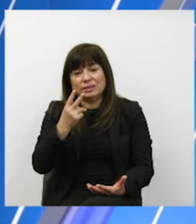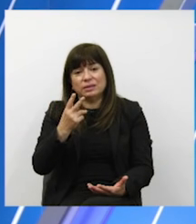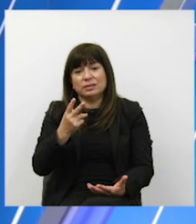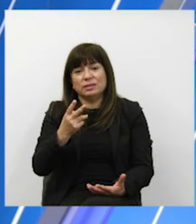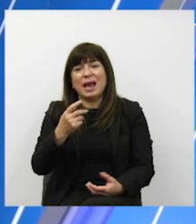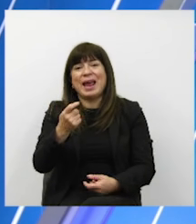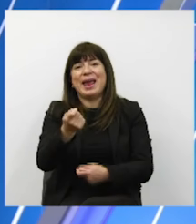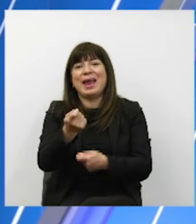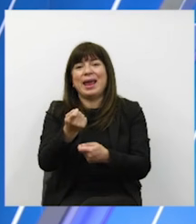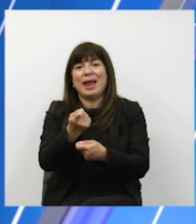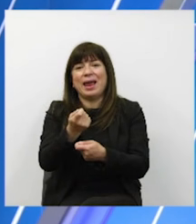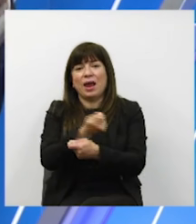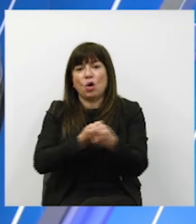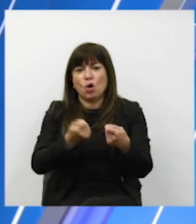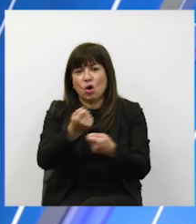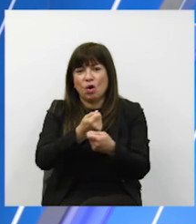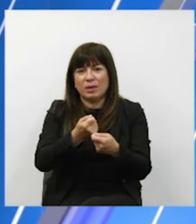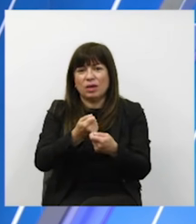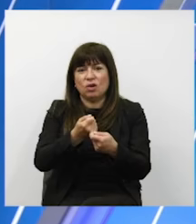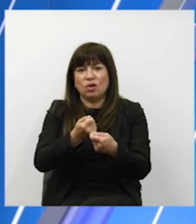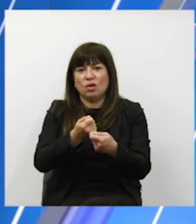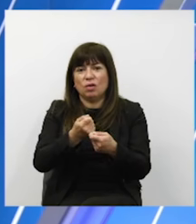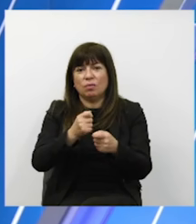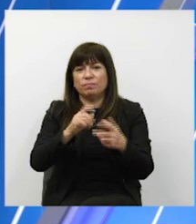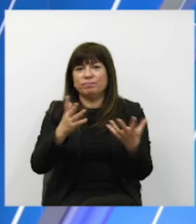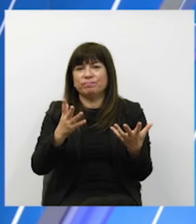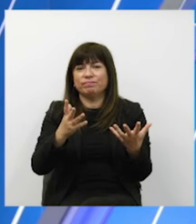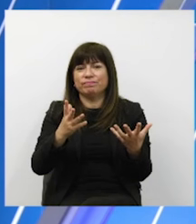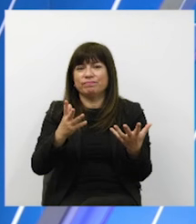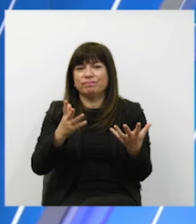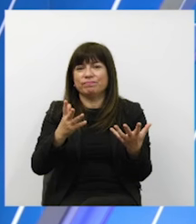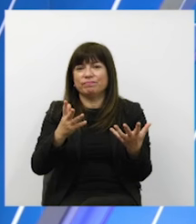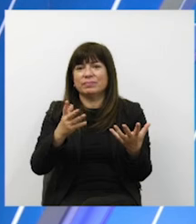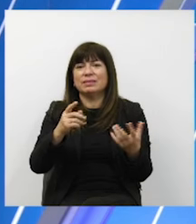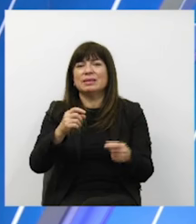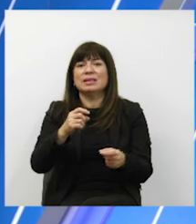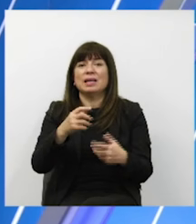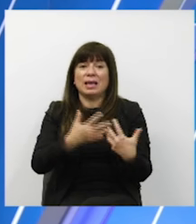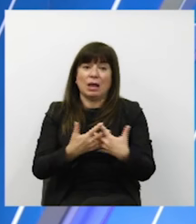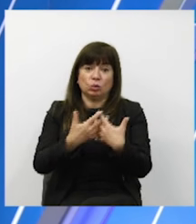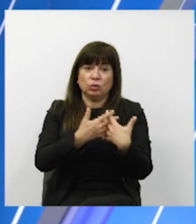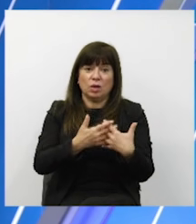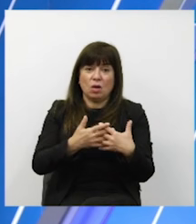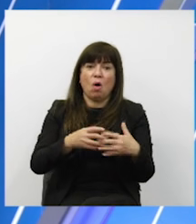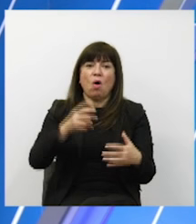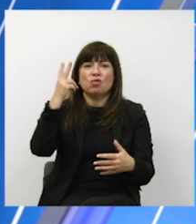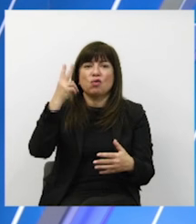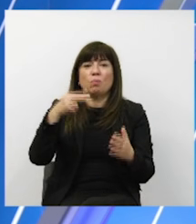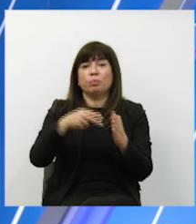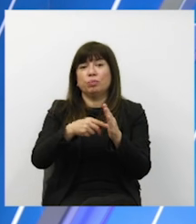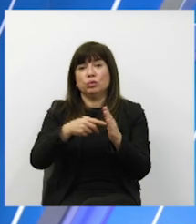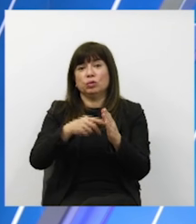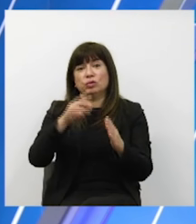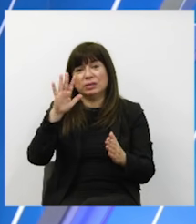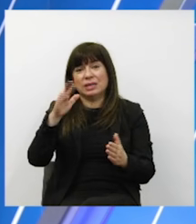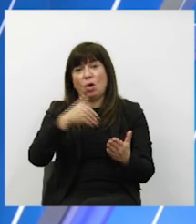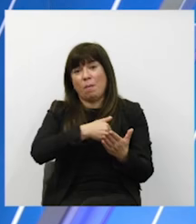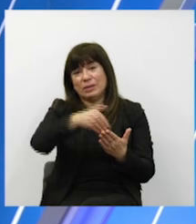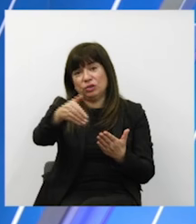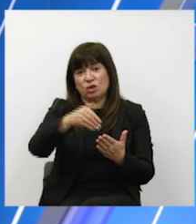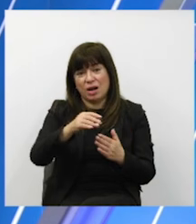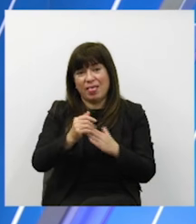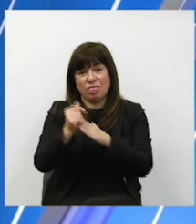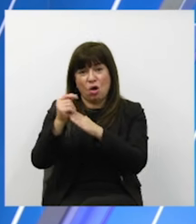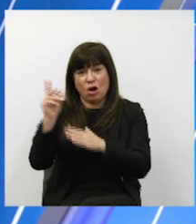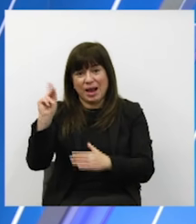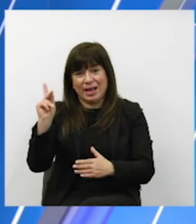de Estados Unidos, que es tremendo comparado con el chileno, 2 trillones de dólares o 2,5, ahora lo subieron, el 25%